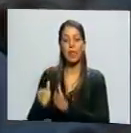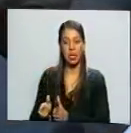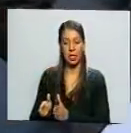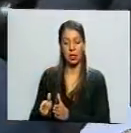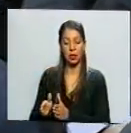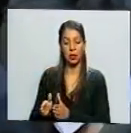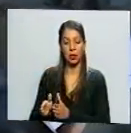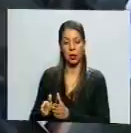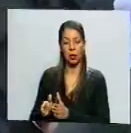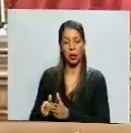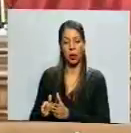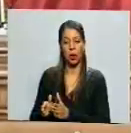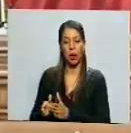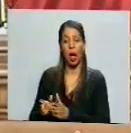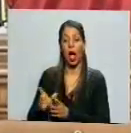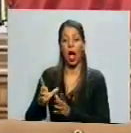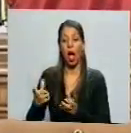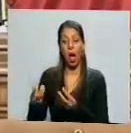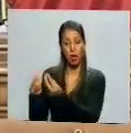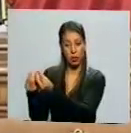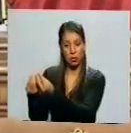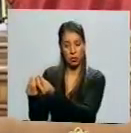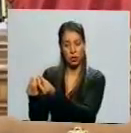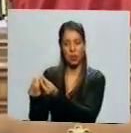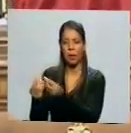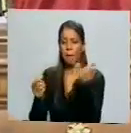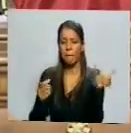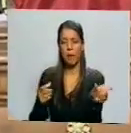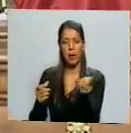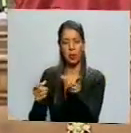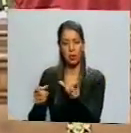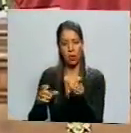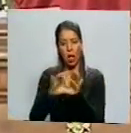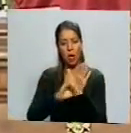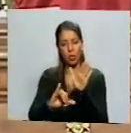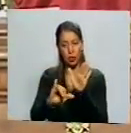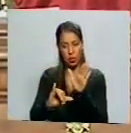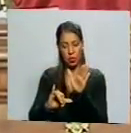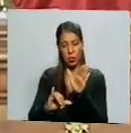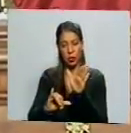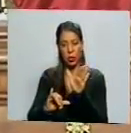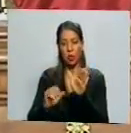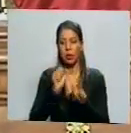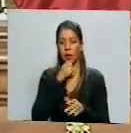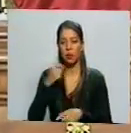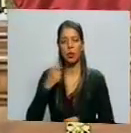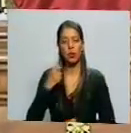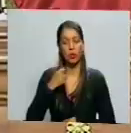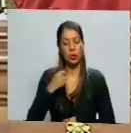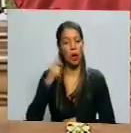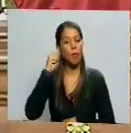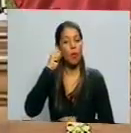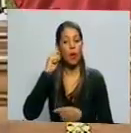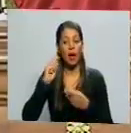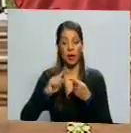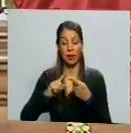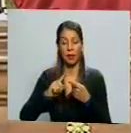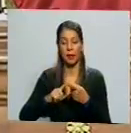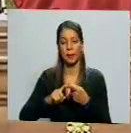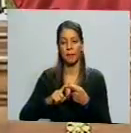hemiciclo. Vamos a designar a los constituyentes por el sector pensionados Macrina de Jesús Mata